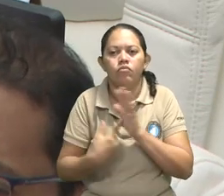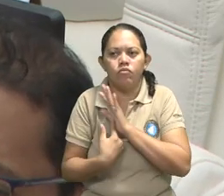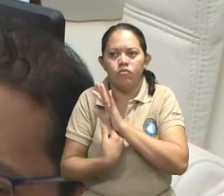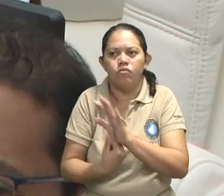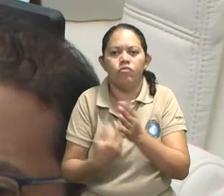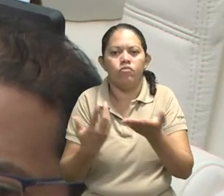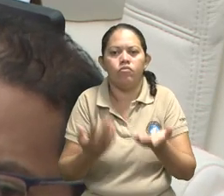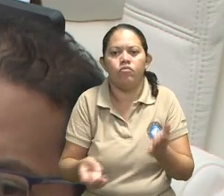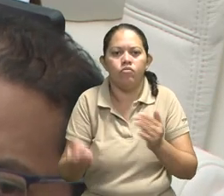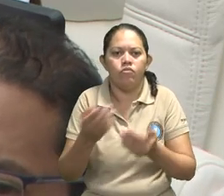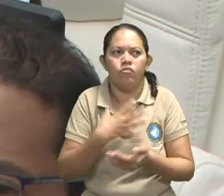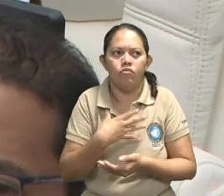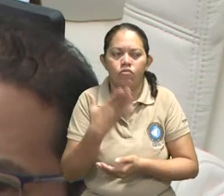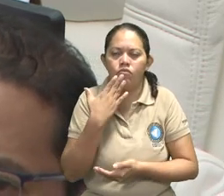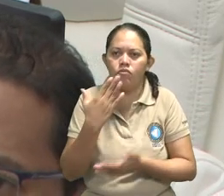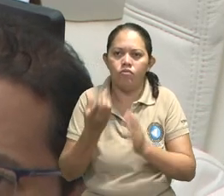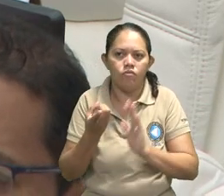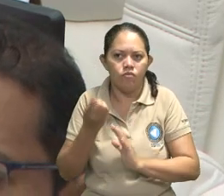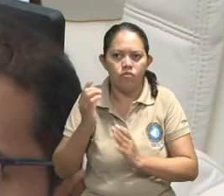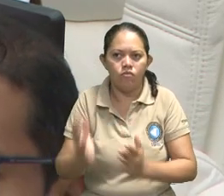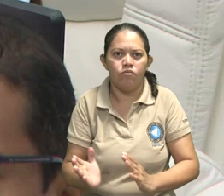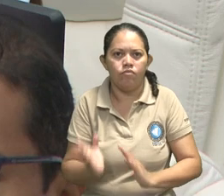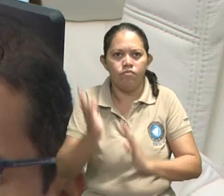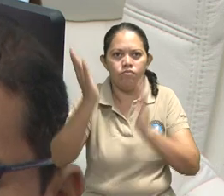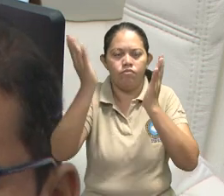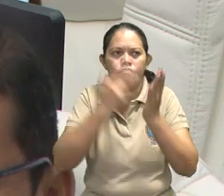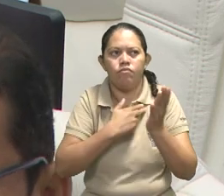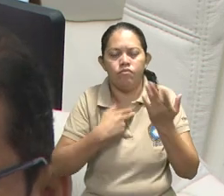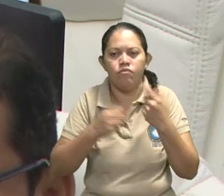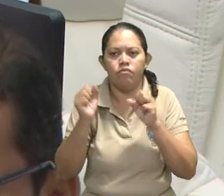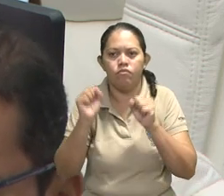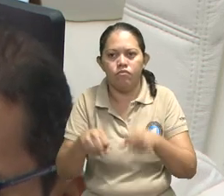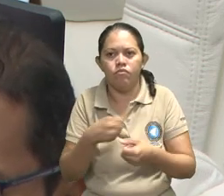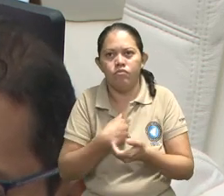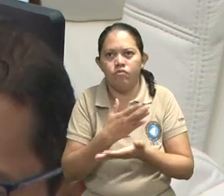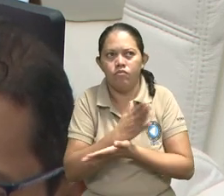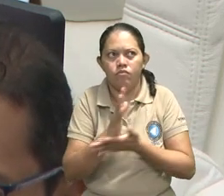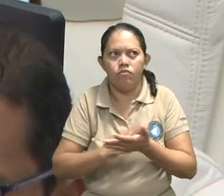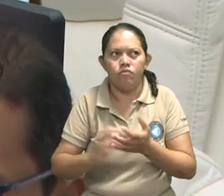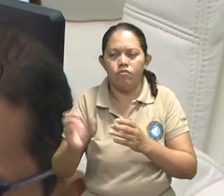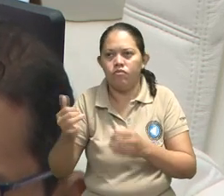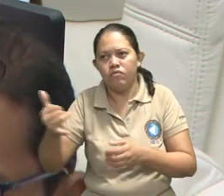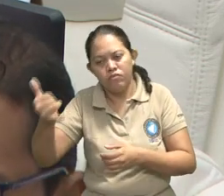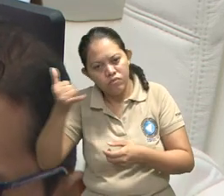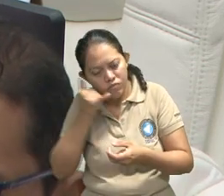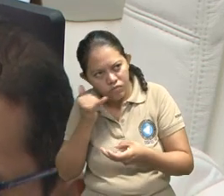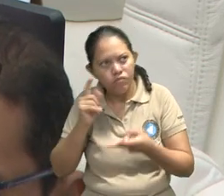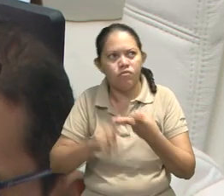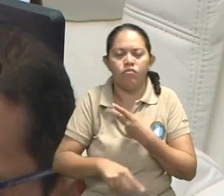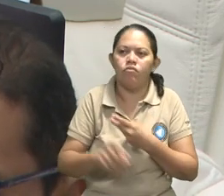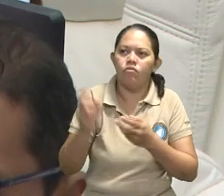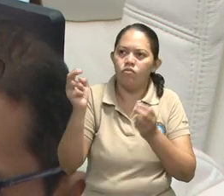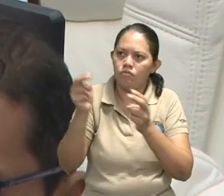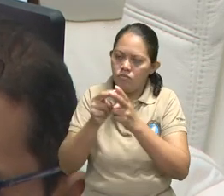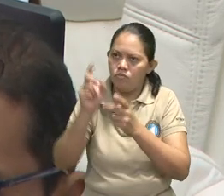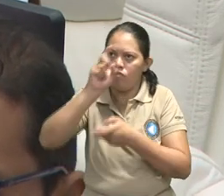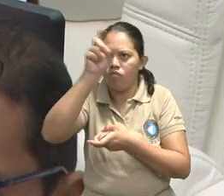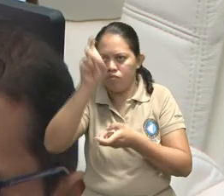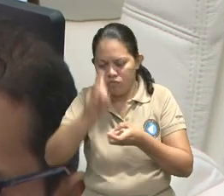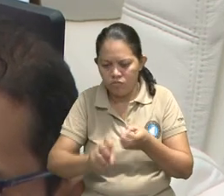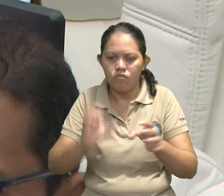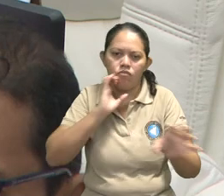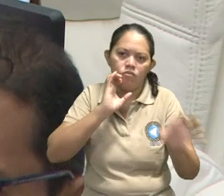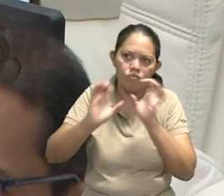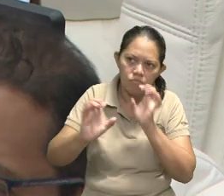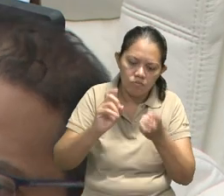un área de inversión de grandes oportunidades, es decir, posibilidades de inversión en telefonía móvil, transmisión de datos, internet,